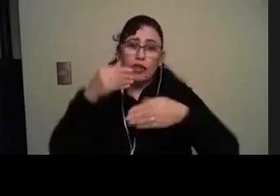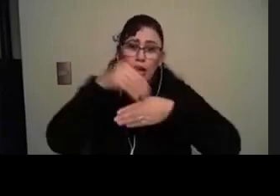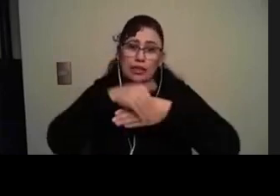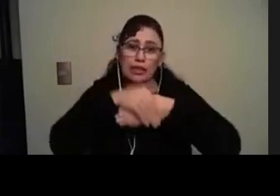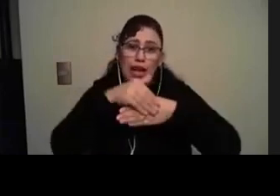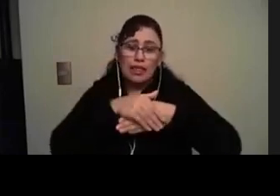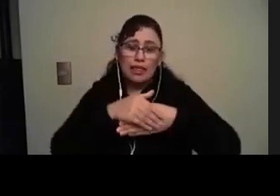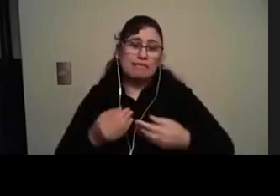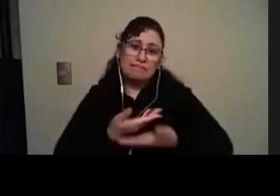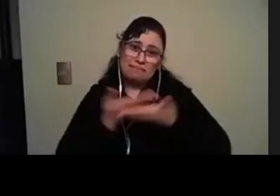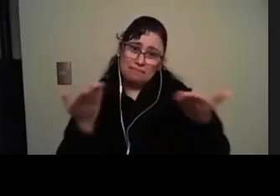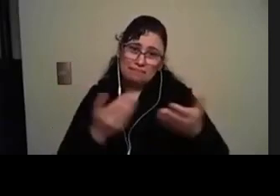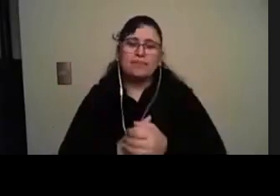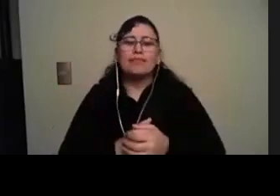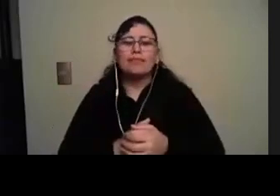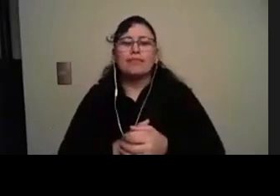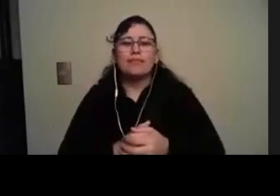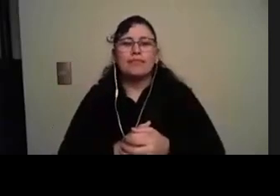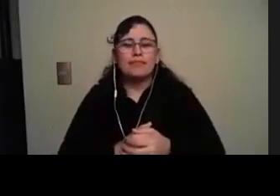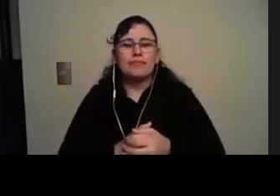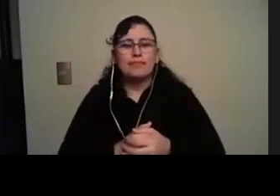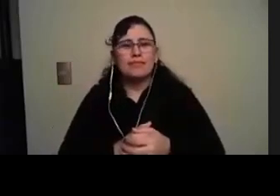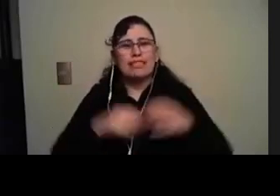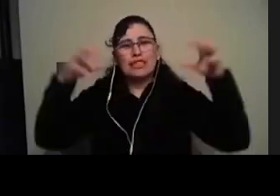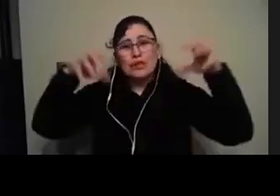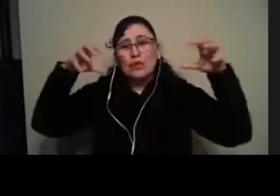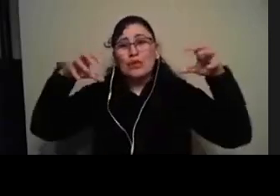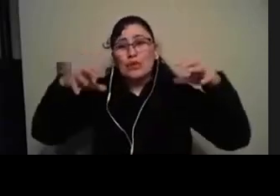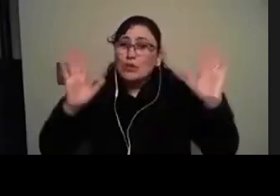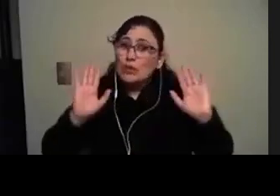jornada dentro de lo que queda en este lluvioso día para ustedes.